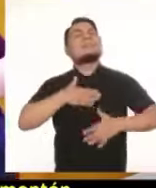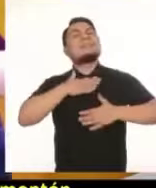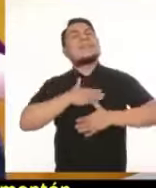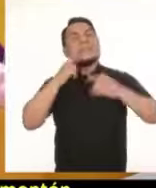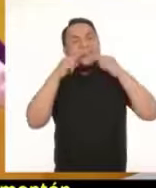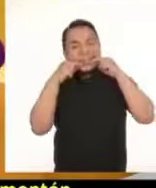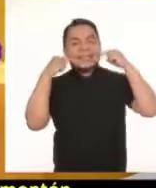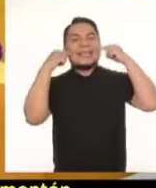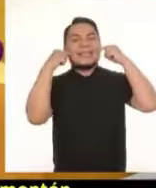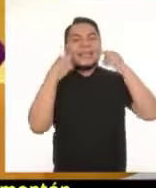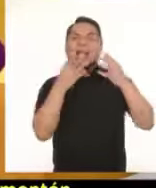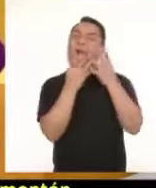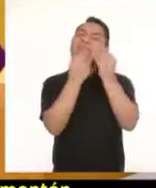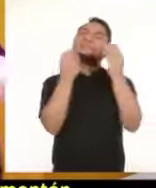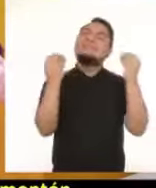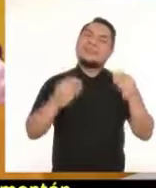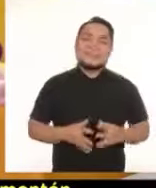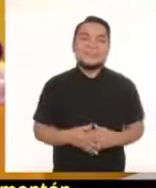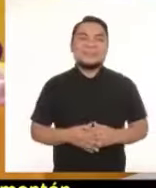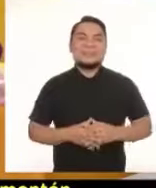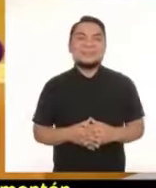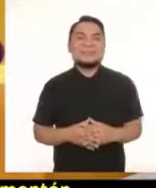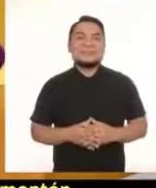divertirnos un montón.